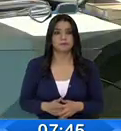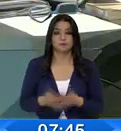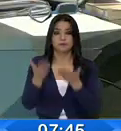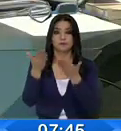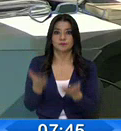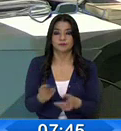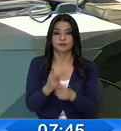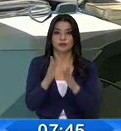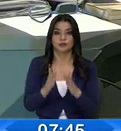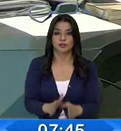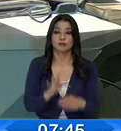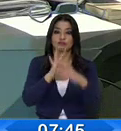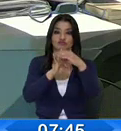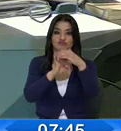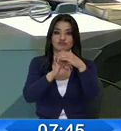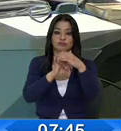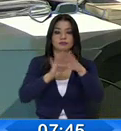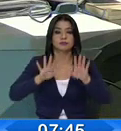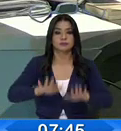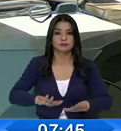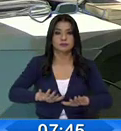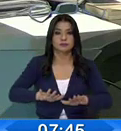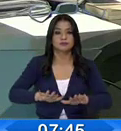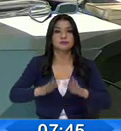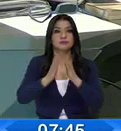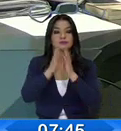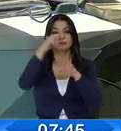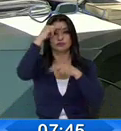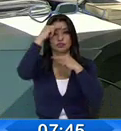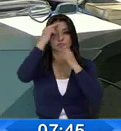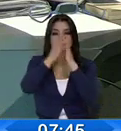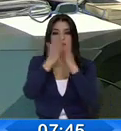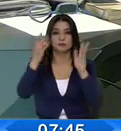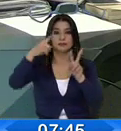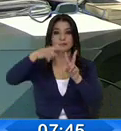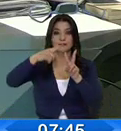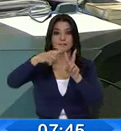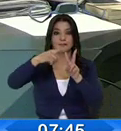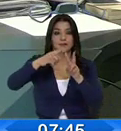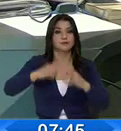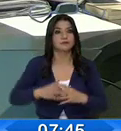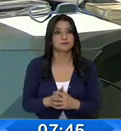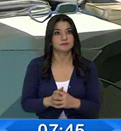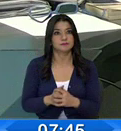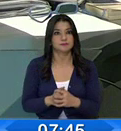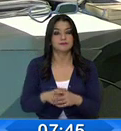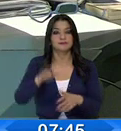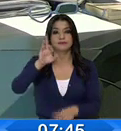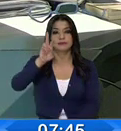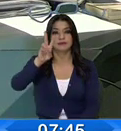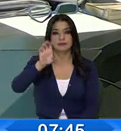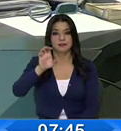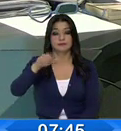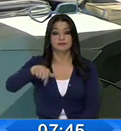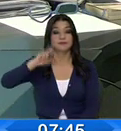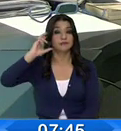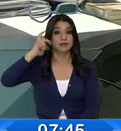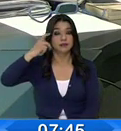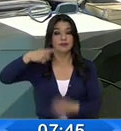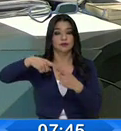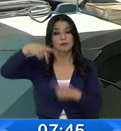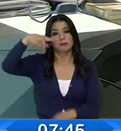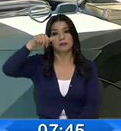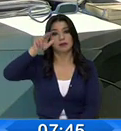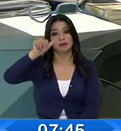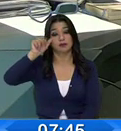consejero del consejo de participación ciudadana y control social pero el comercio en tv a través del televisión en las radios platinum